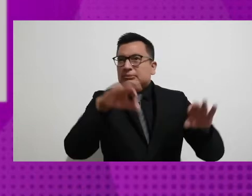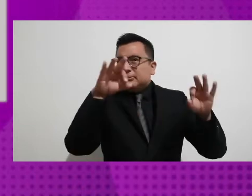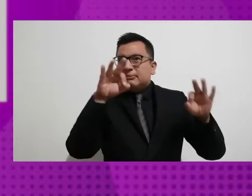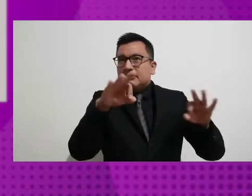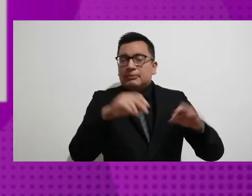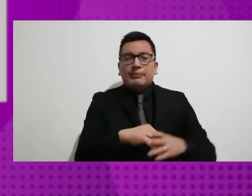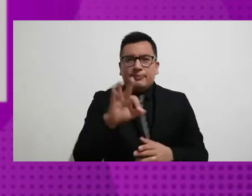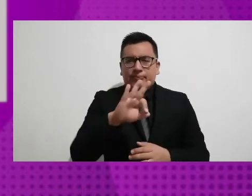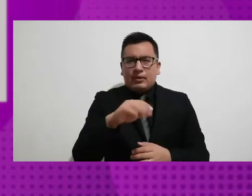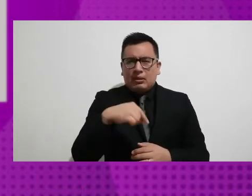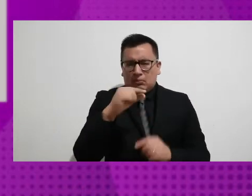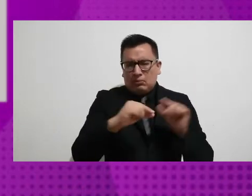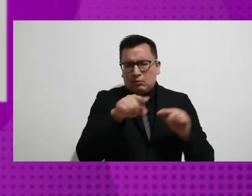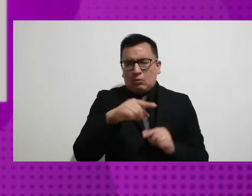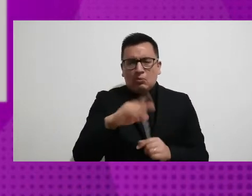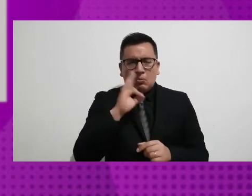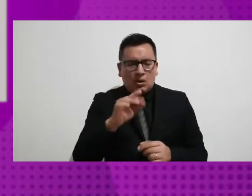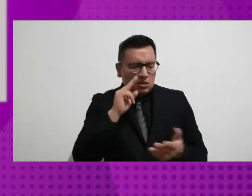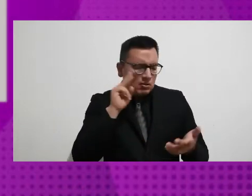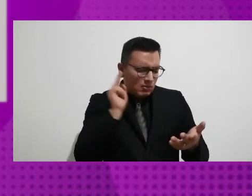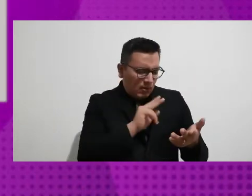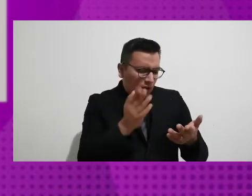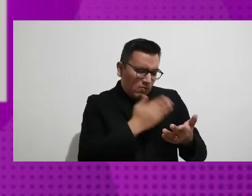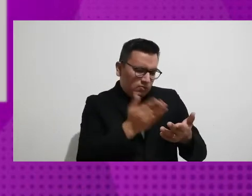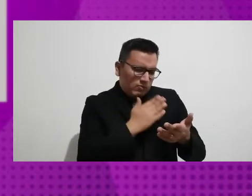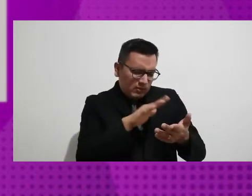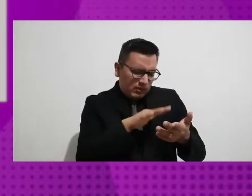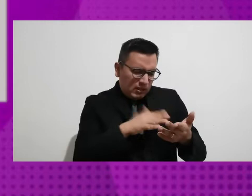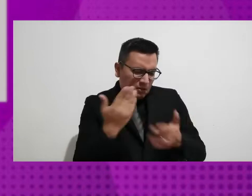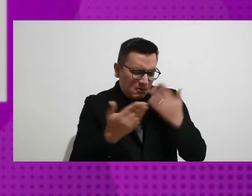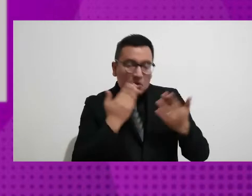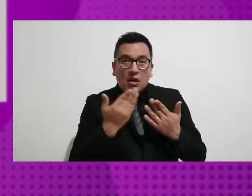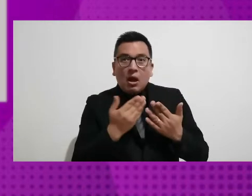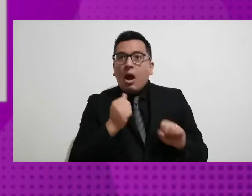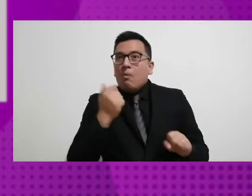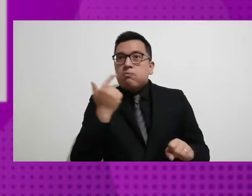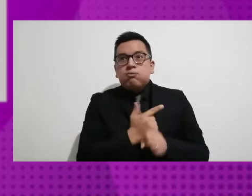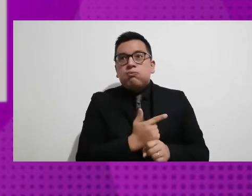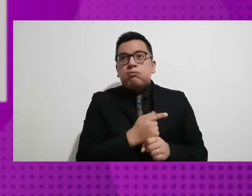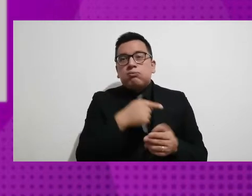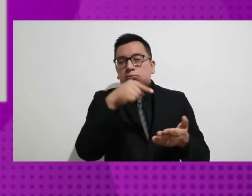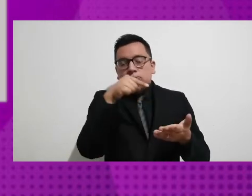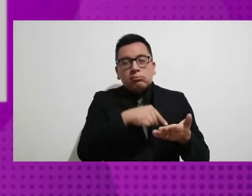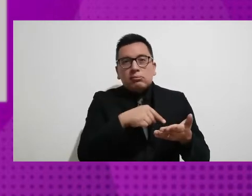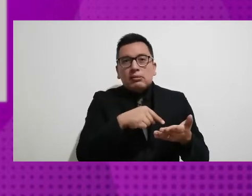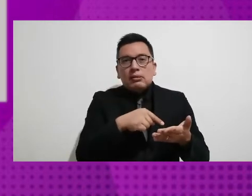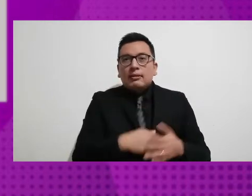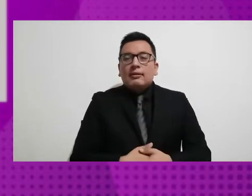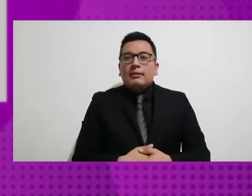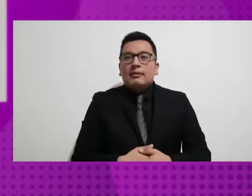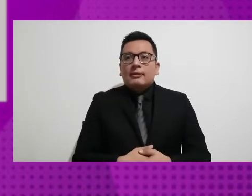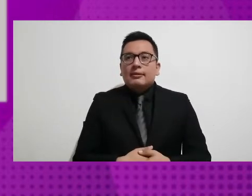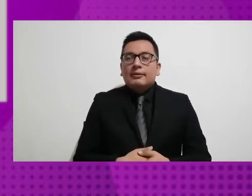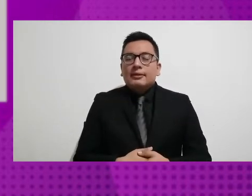desperdicio, seguramente cuando ustedes puedan ya verlo, leerlo, estudiarlo, pues se darán cuenta que lo que hemos estado comentando